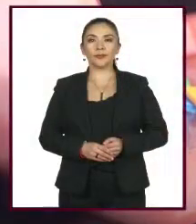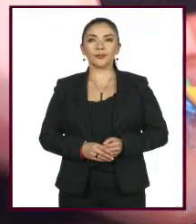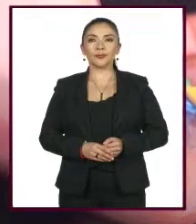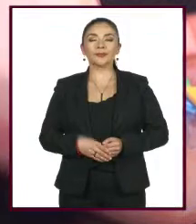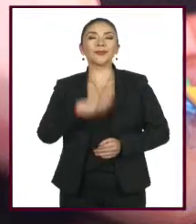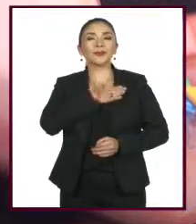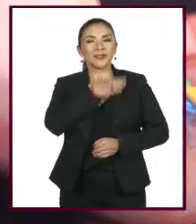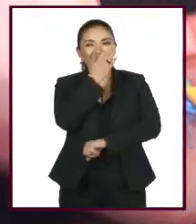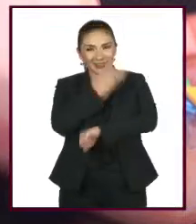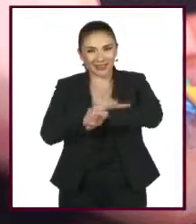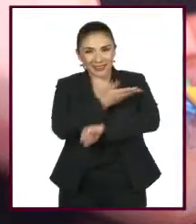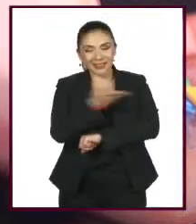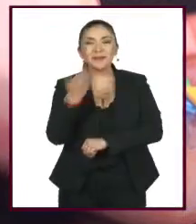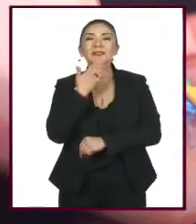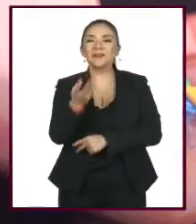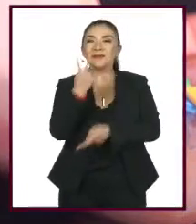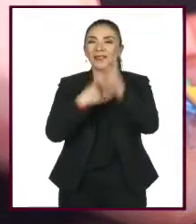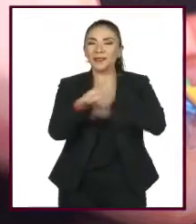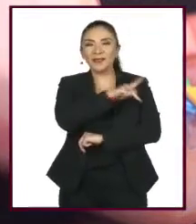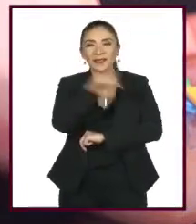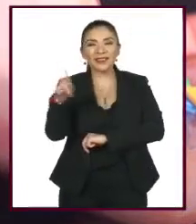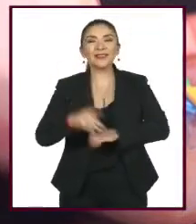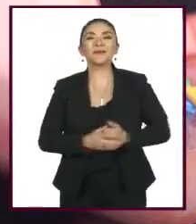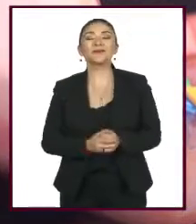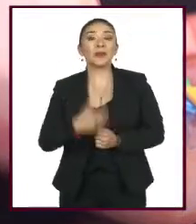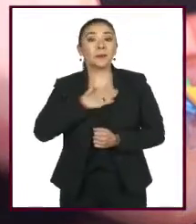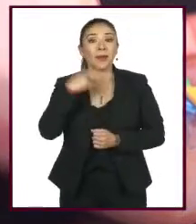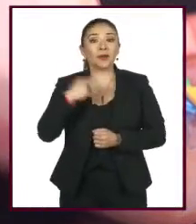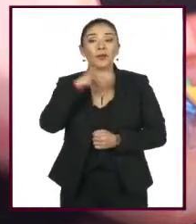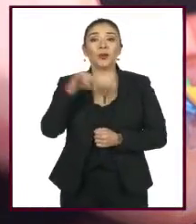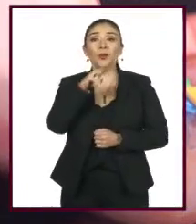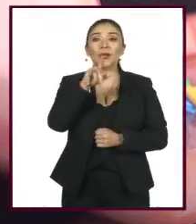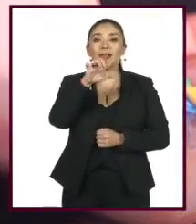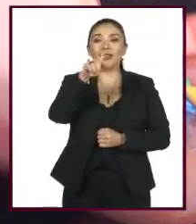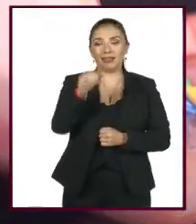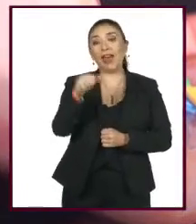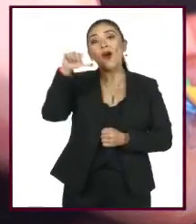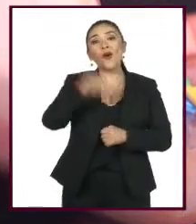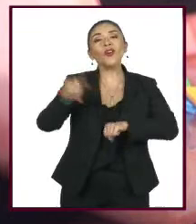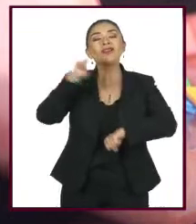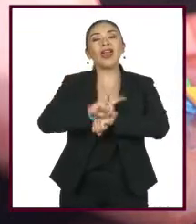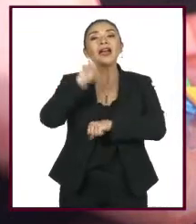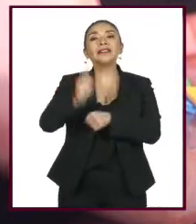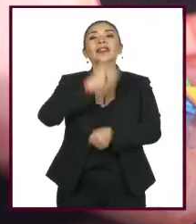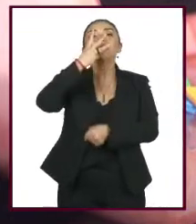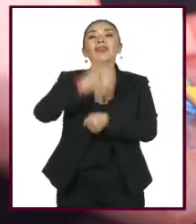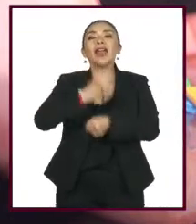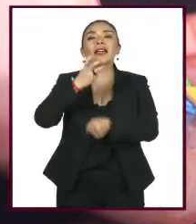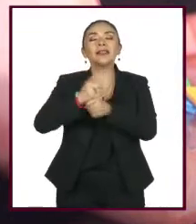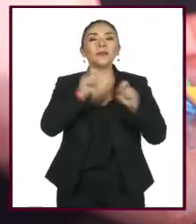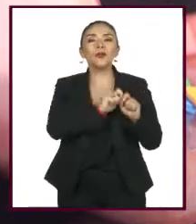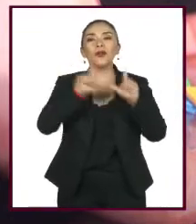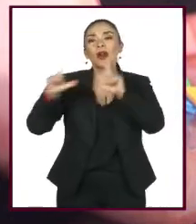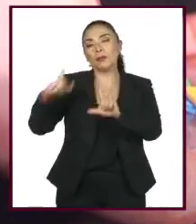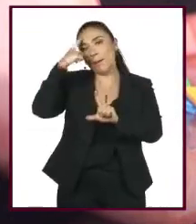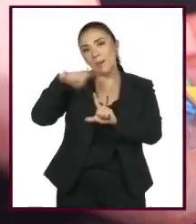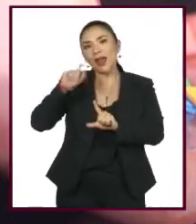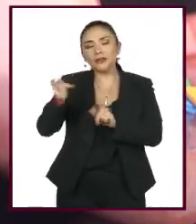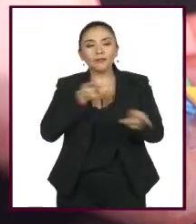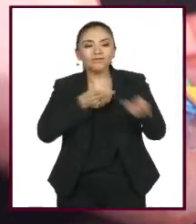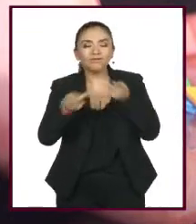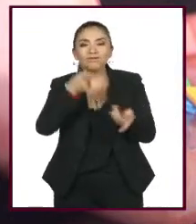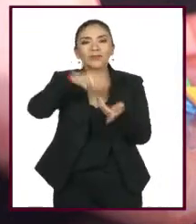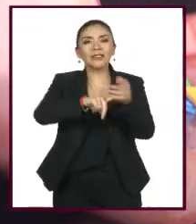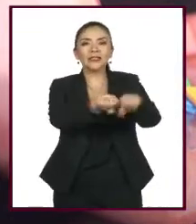Muy buenas tardes, sean bienvenidas y bienvenidos. Yo soy Julieta Mendoza y estamos en la tercera emisión de la Estrategia en el